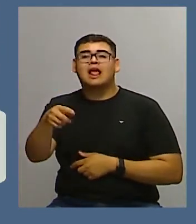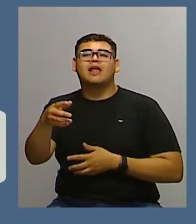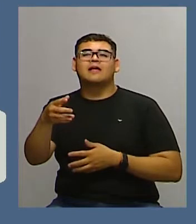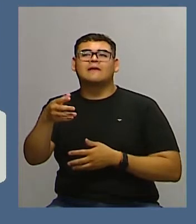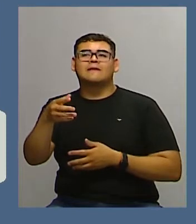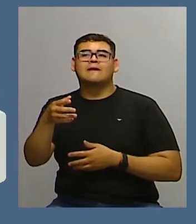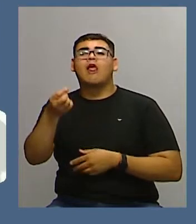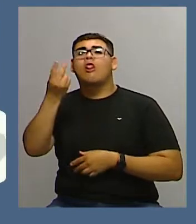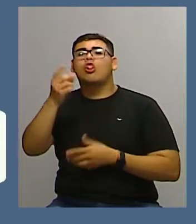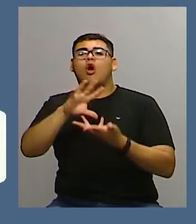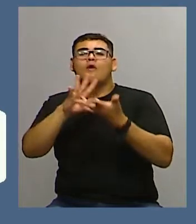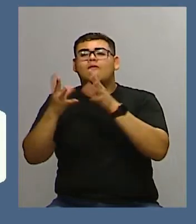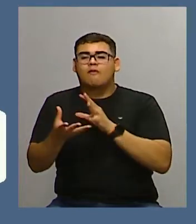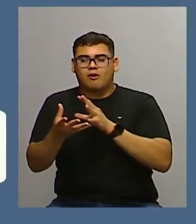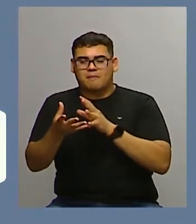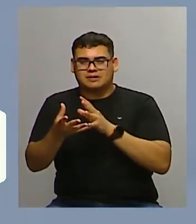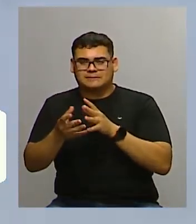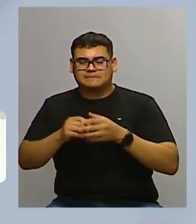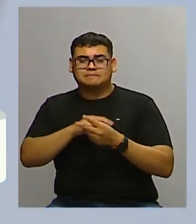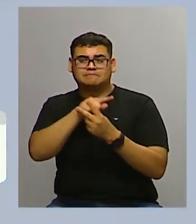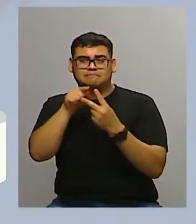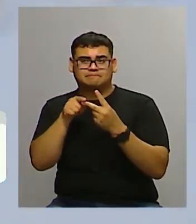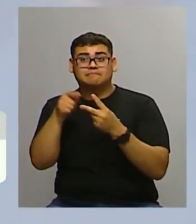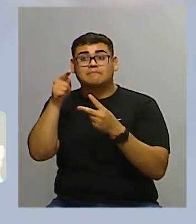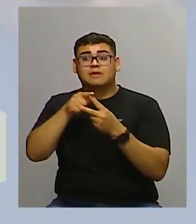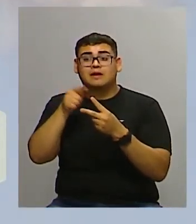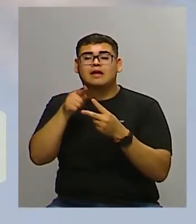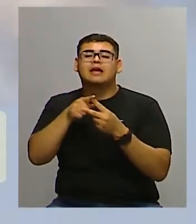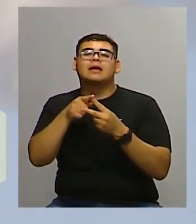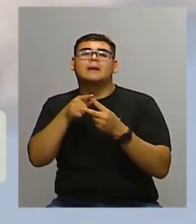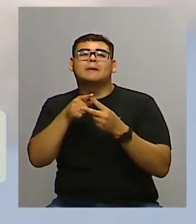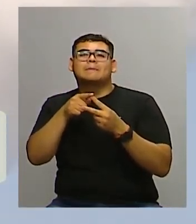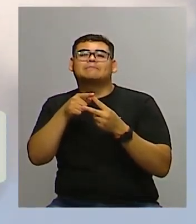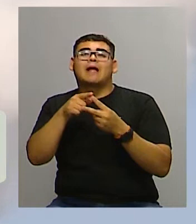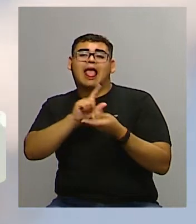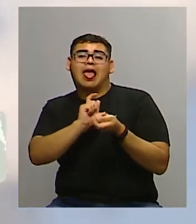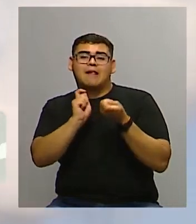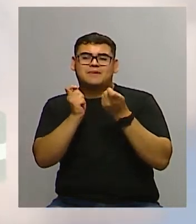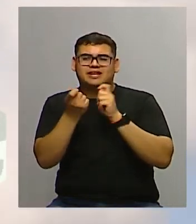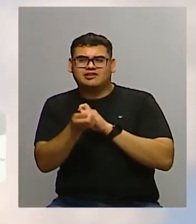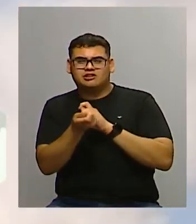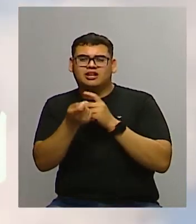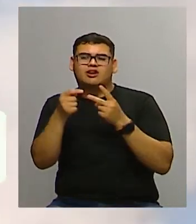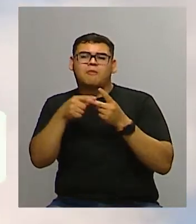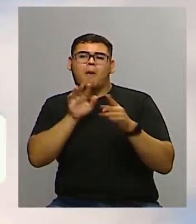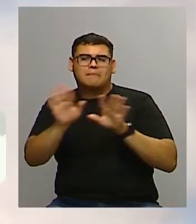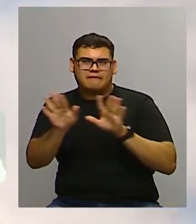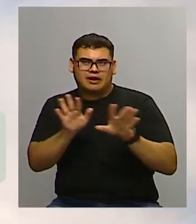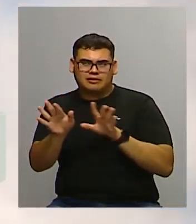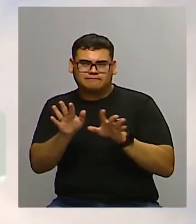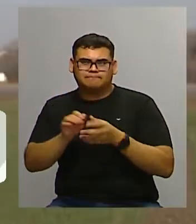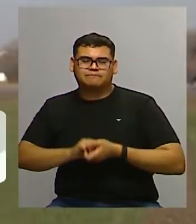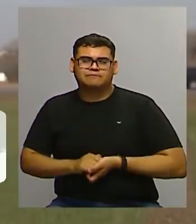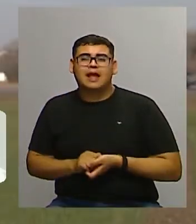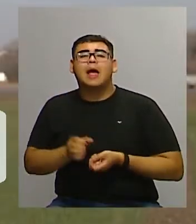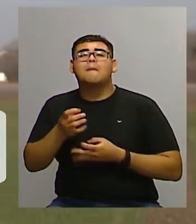grandes estrategias para enfrentar la crisis climática. Una es la mitigación y la otra es la adaptación. La mitigación tiene que ver más que nada con